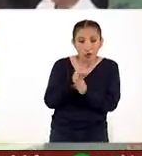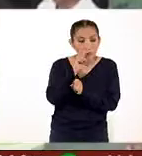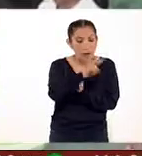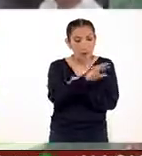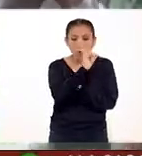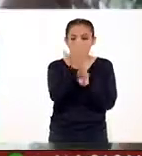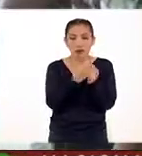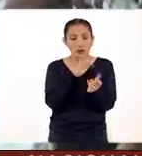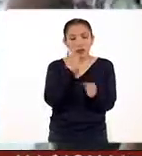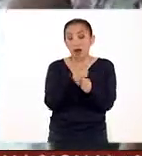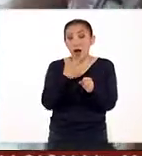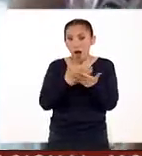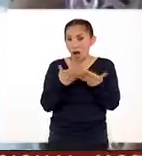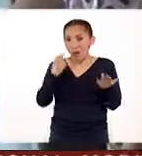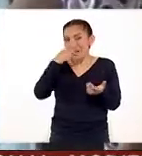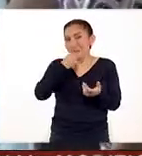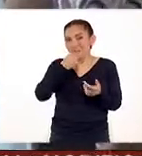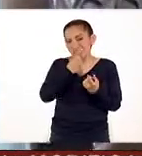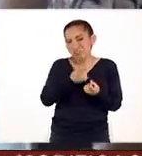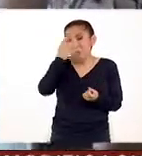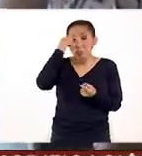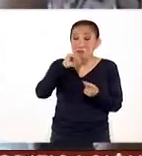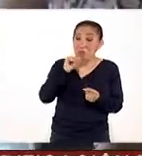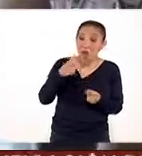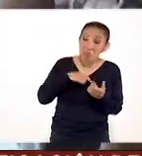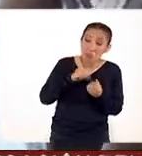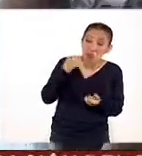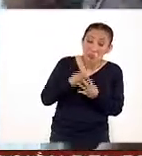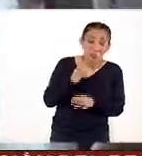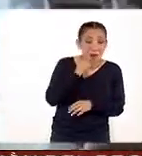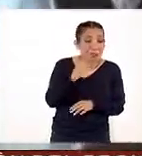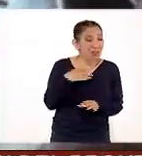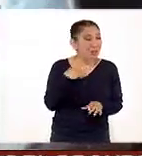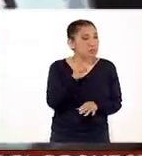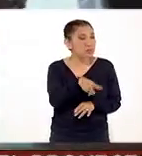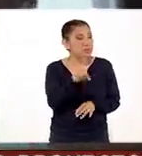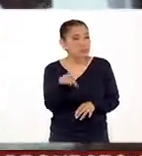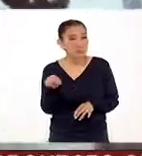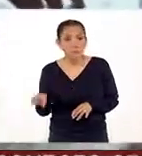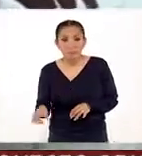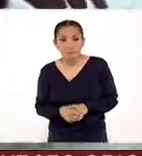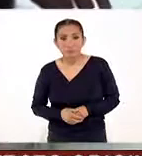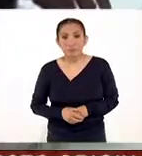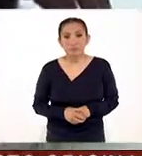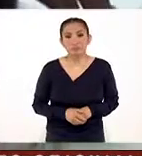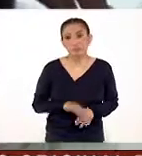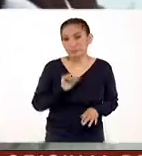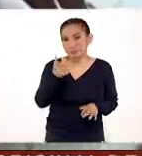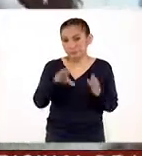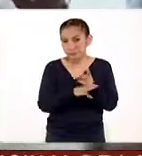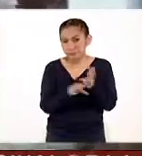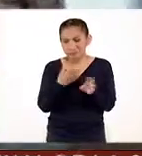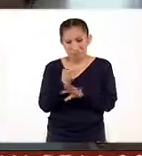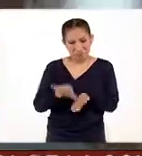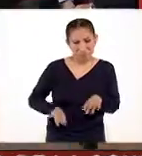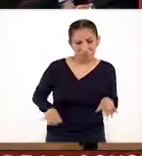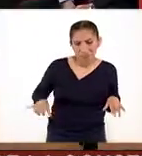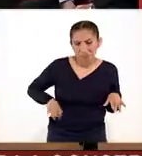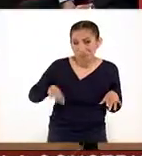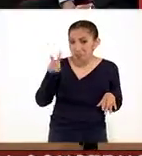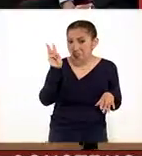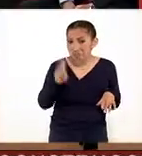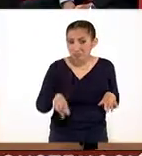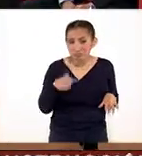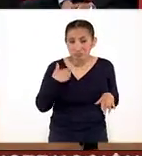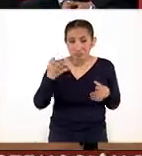que no todo está descubierto, hoy los niños piensan que ya no hay nada que descubrir, que ya no hay nada que hacer. Y otra cosa que llama la atención es que